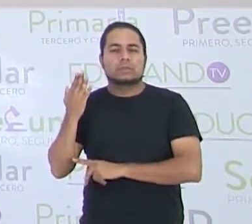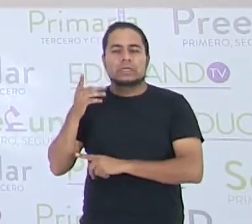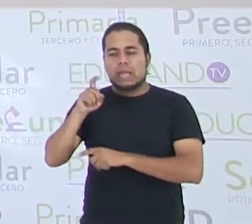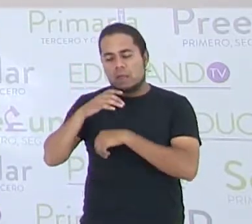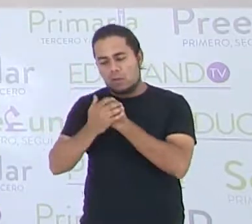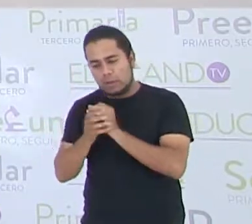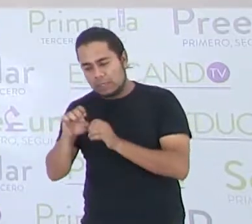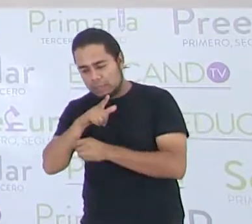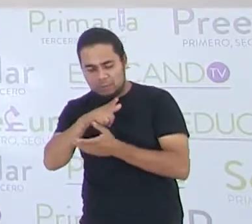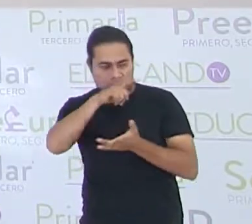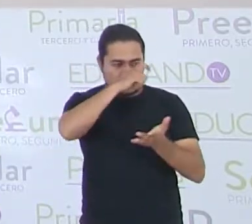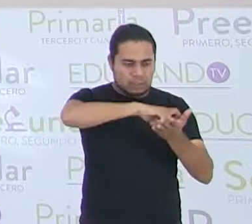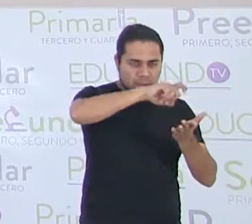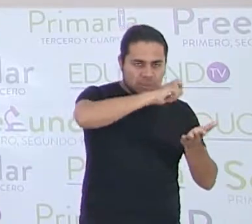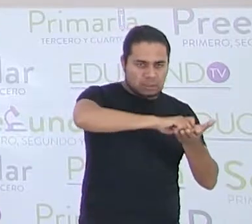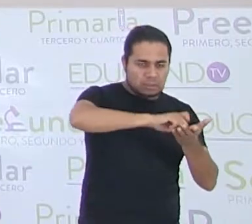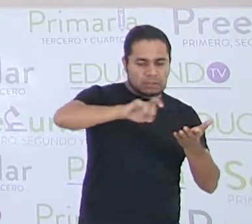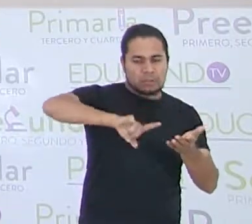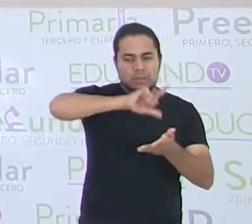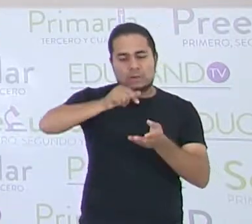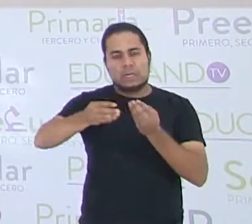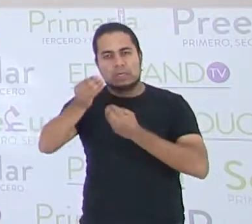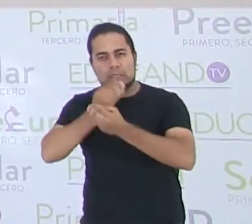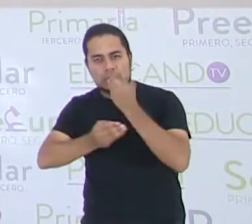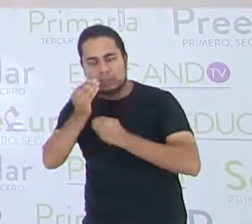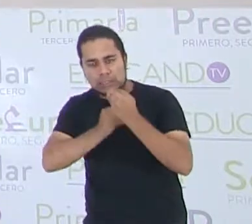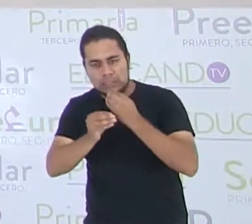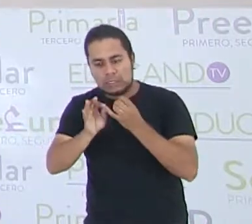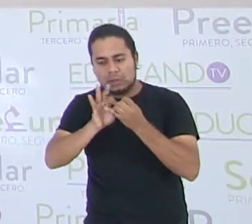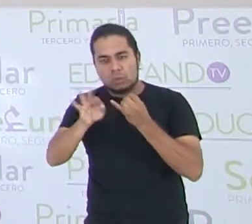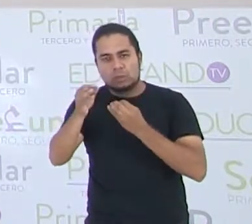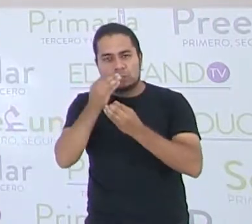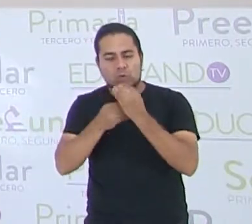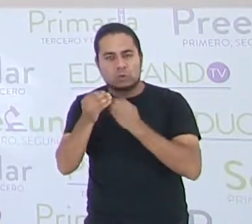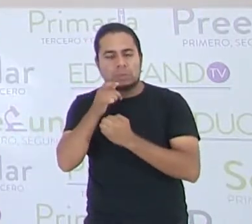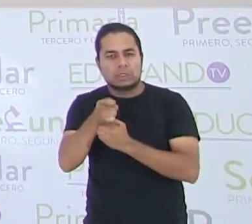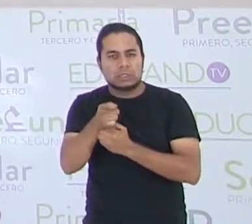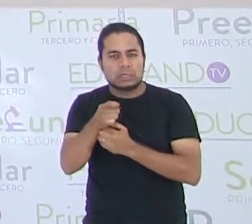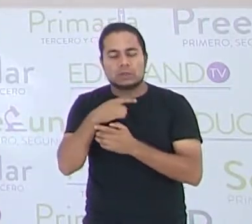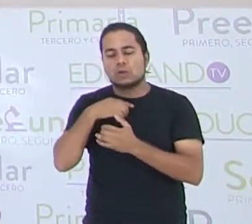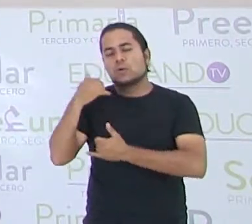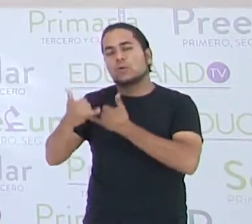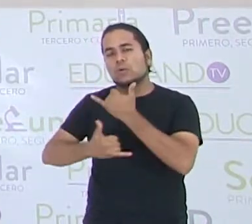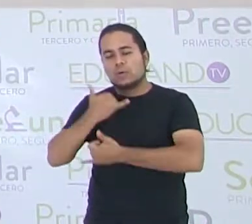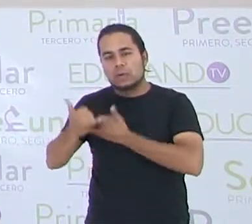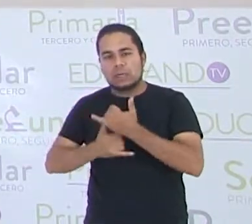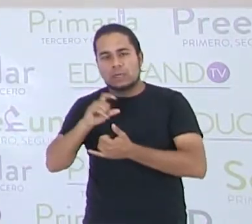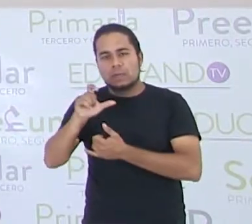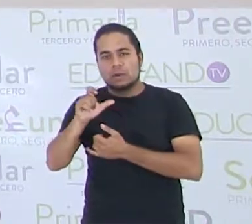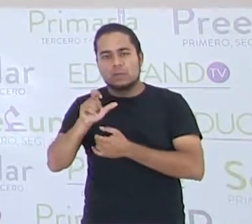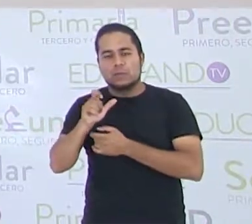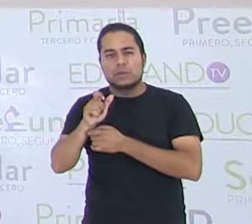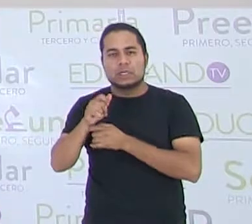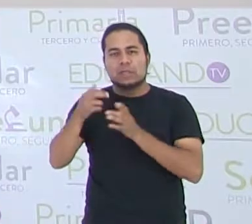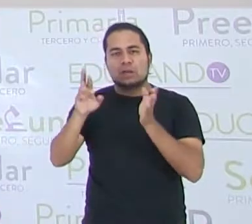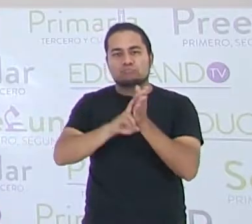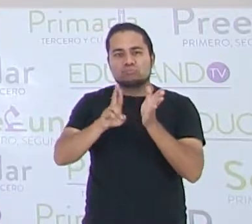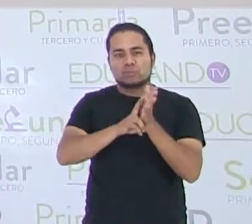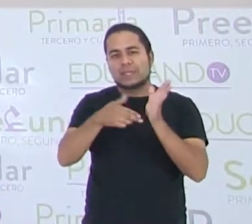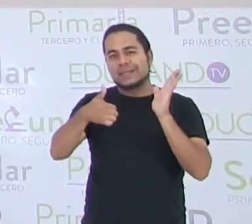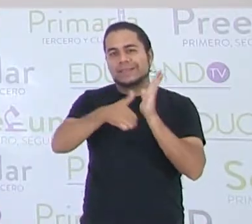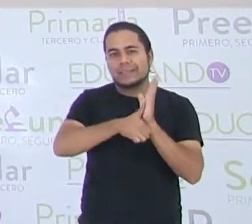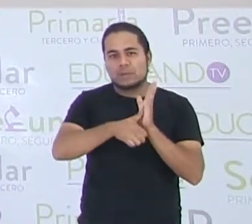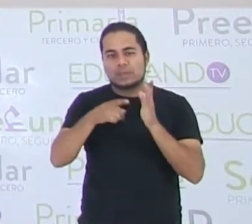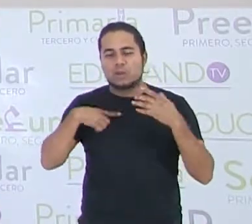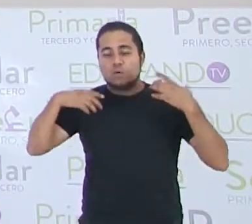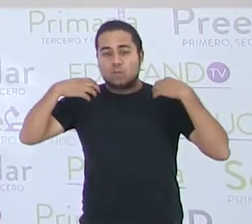luego me voy a comprar, luego me voy a comer, y después de comer me voy a jugar, y cuando vuelvan a tocar el timbre, voy por